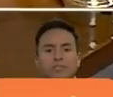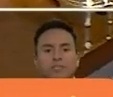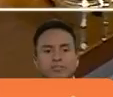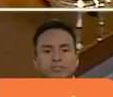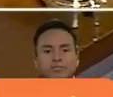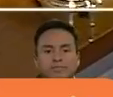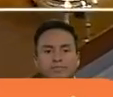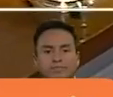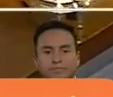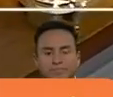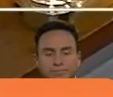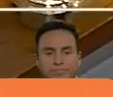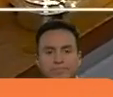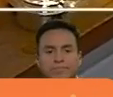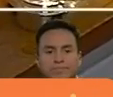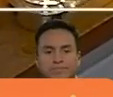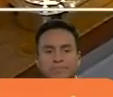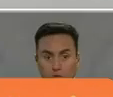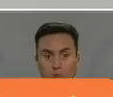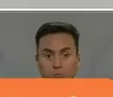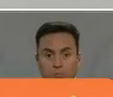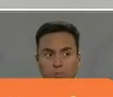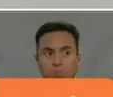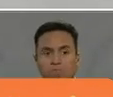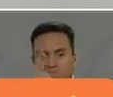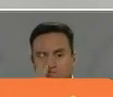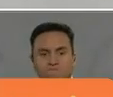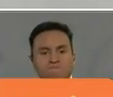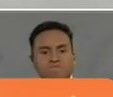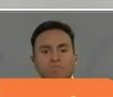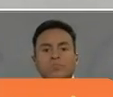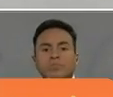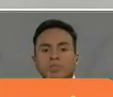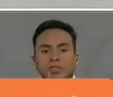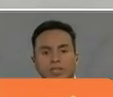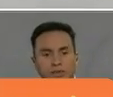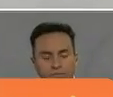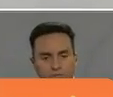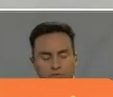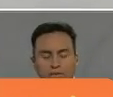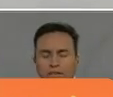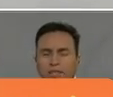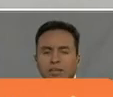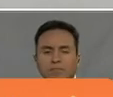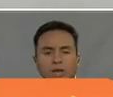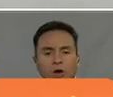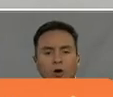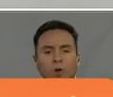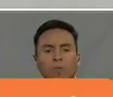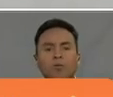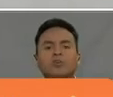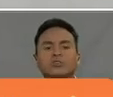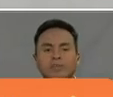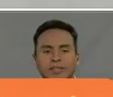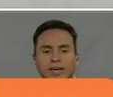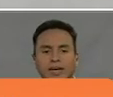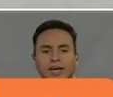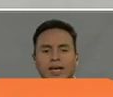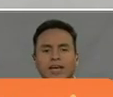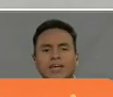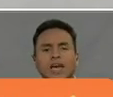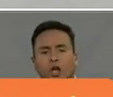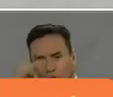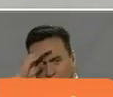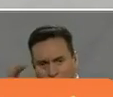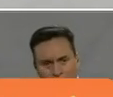no hubo énfasis en el tema de la seguridad y de la delincuencia, a lo cual el presidente Boric también replicó hoy día en la mañana, por lo que vimos en su entrevista